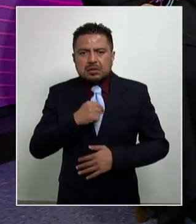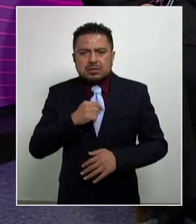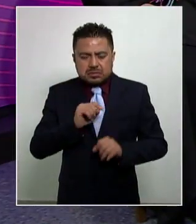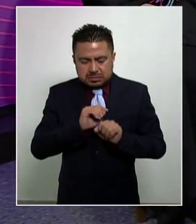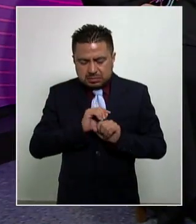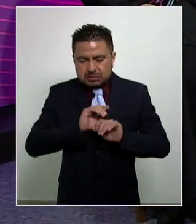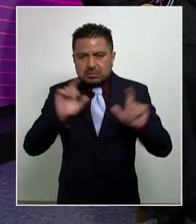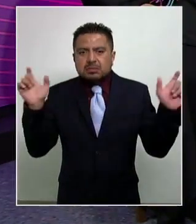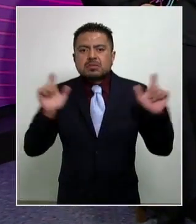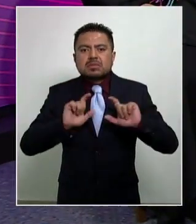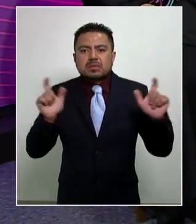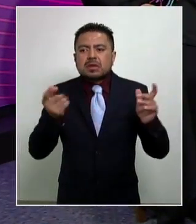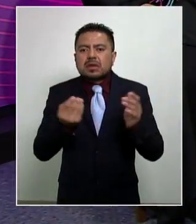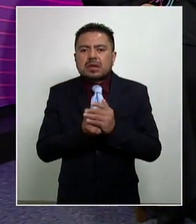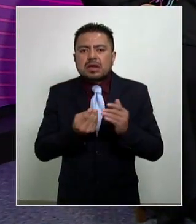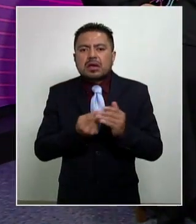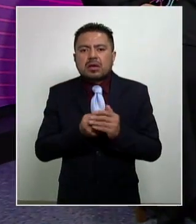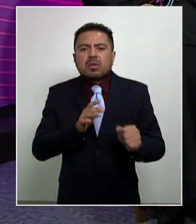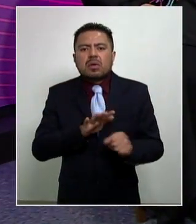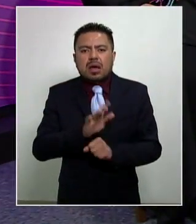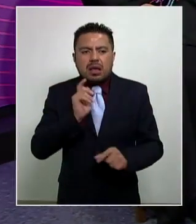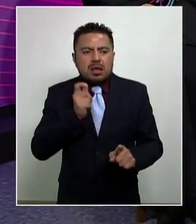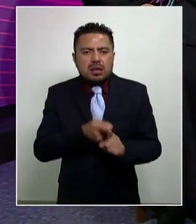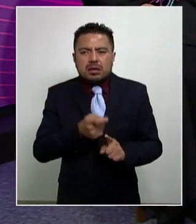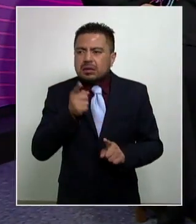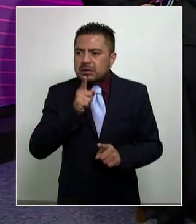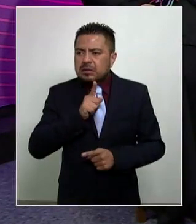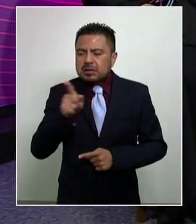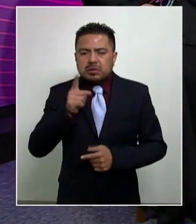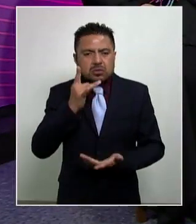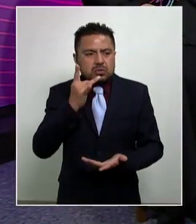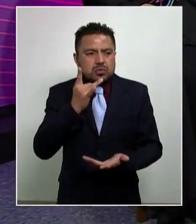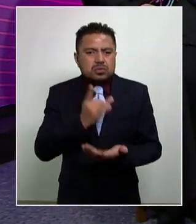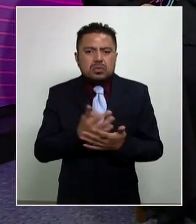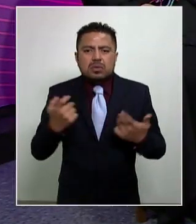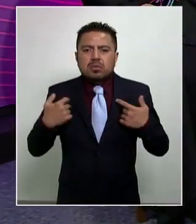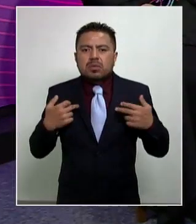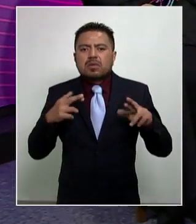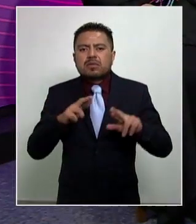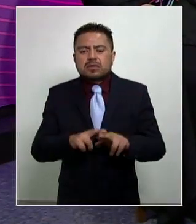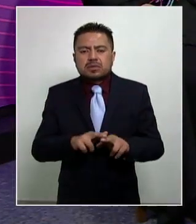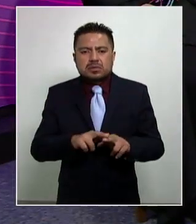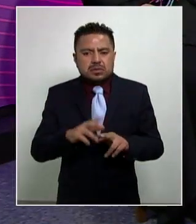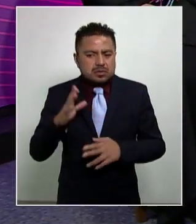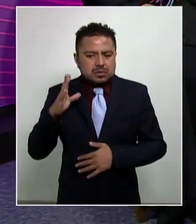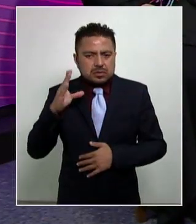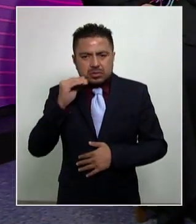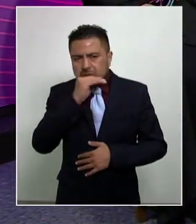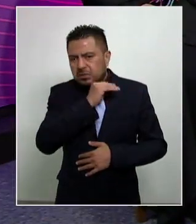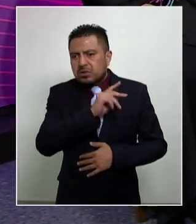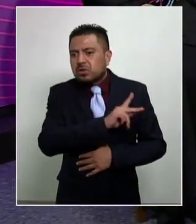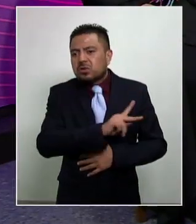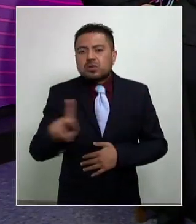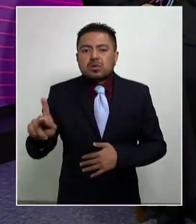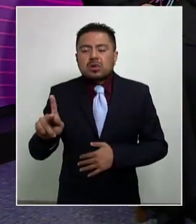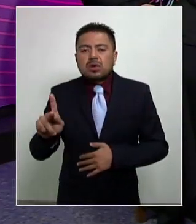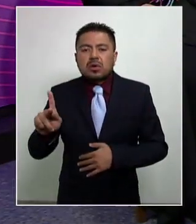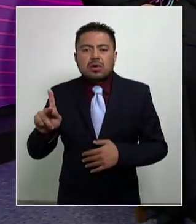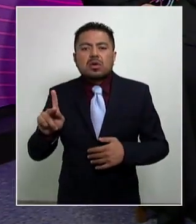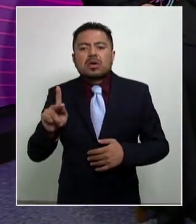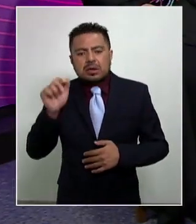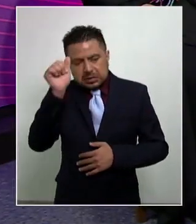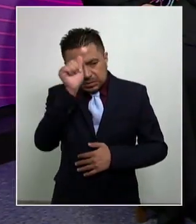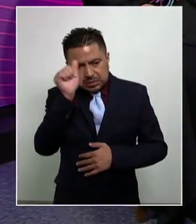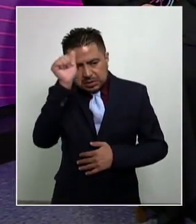impactante en clase en el cual él era el único profesor negro, porque todos los demás eran